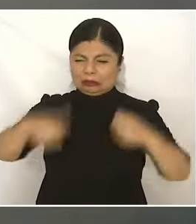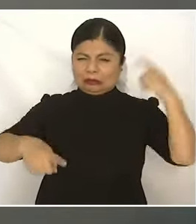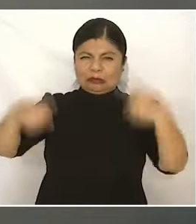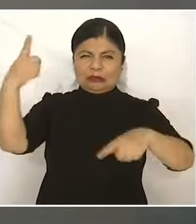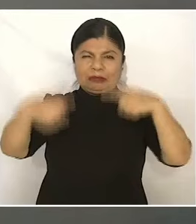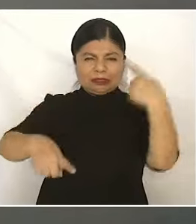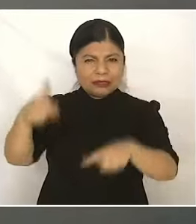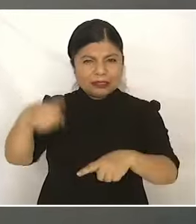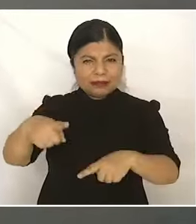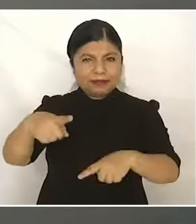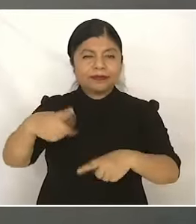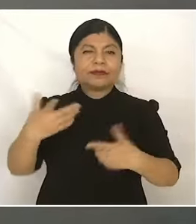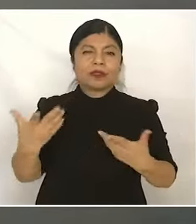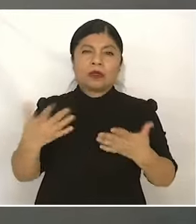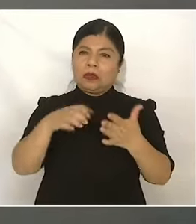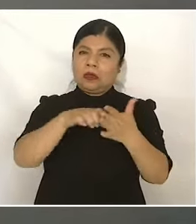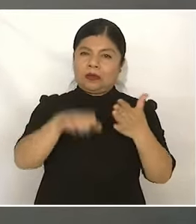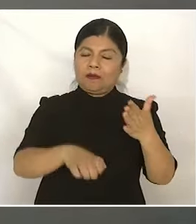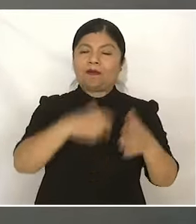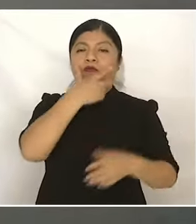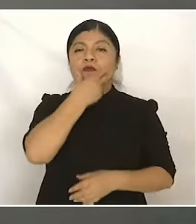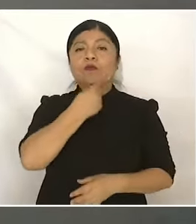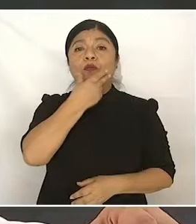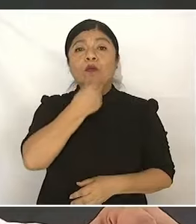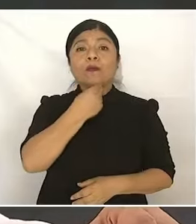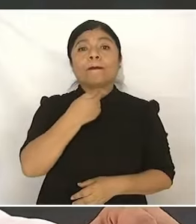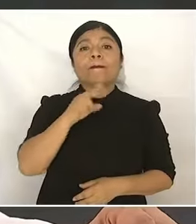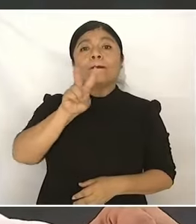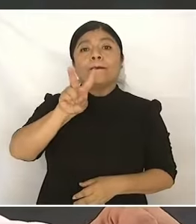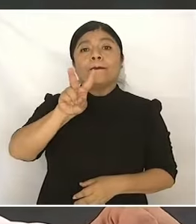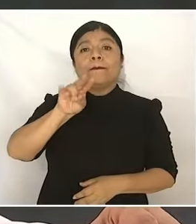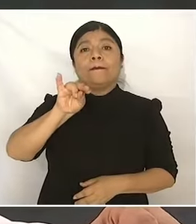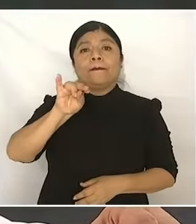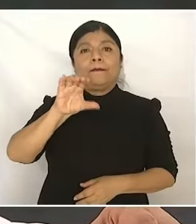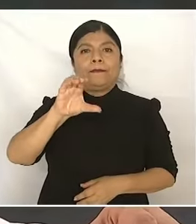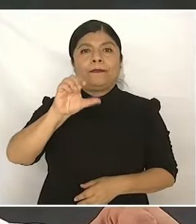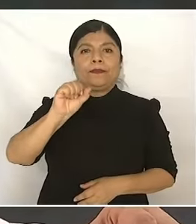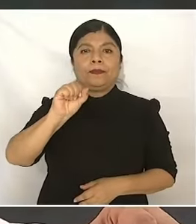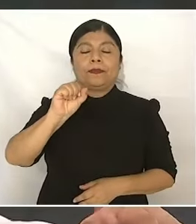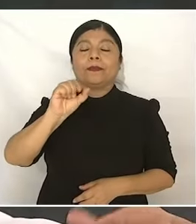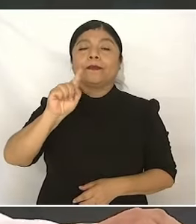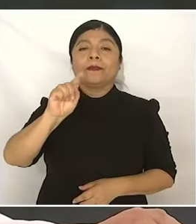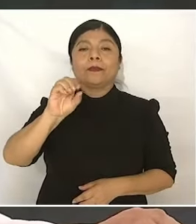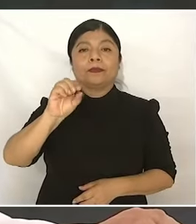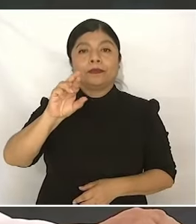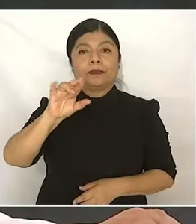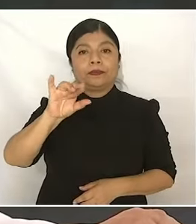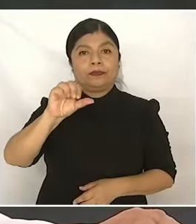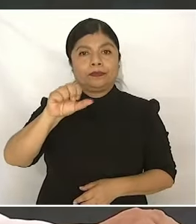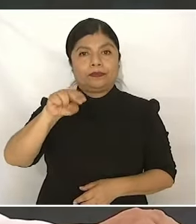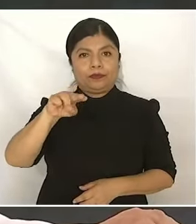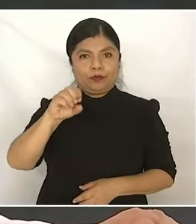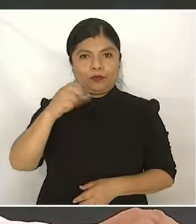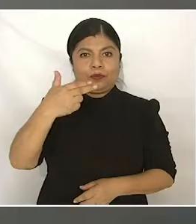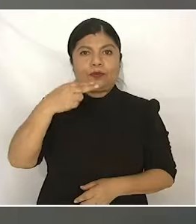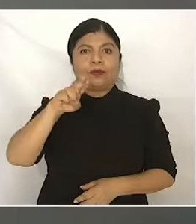Victoriano Huerta en Akumal, reprimiendo comunidades mayas.